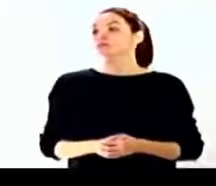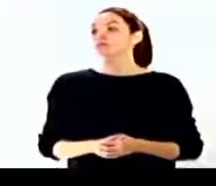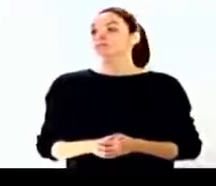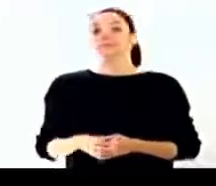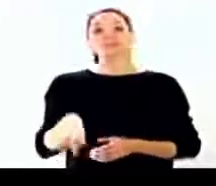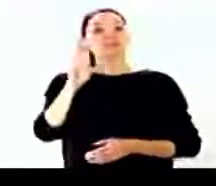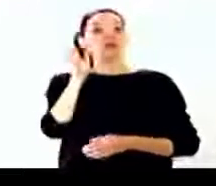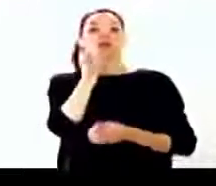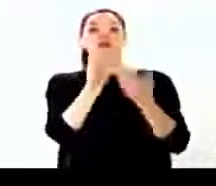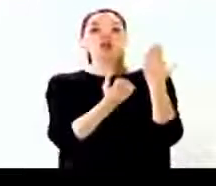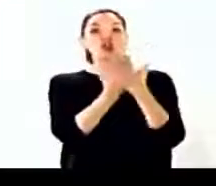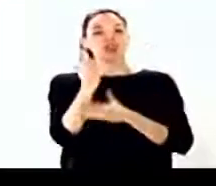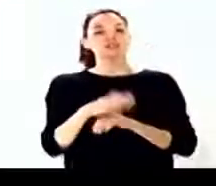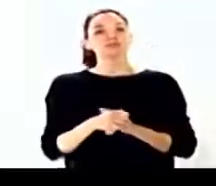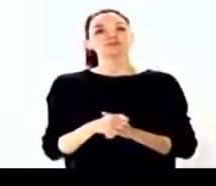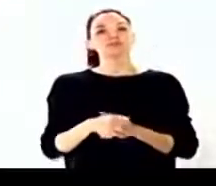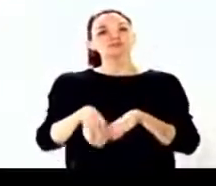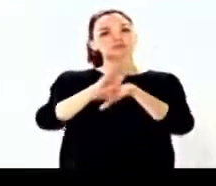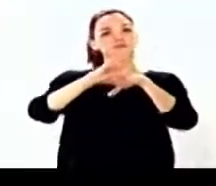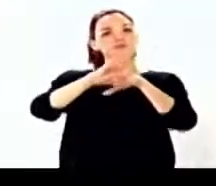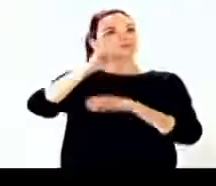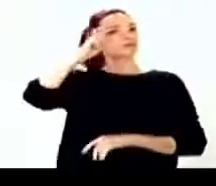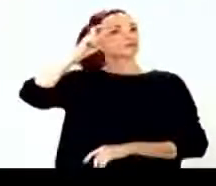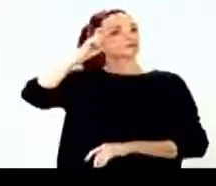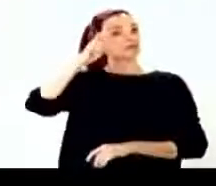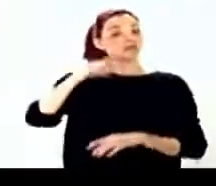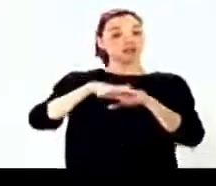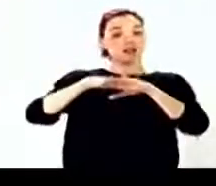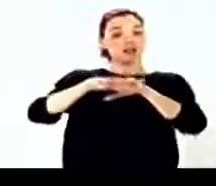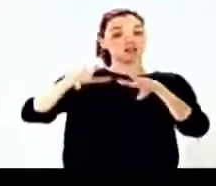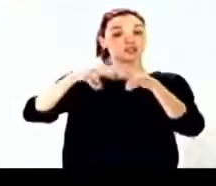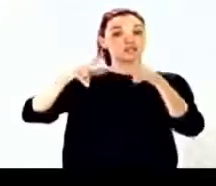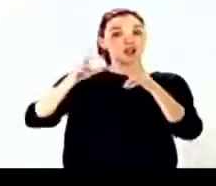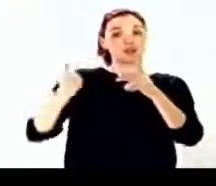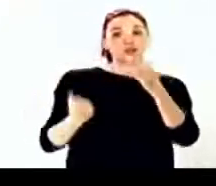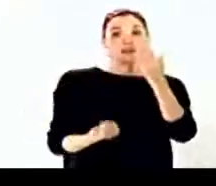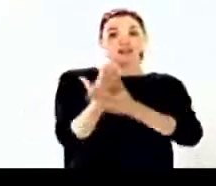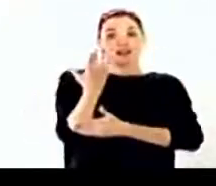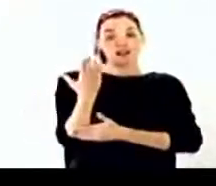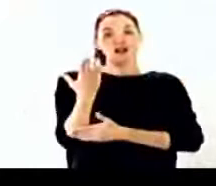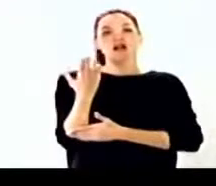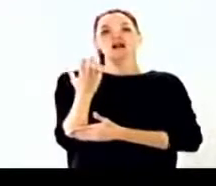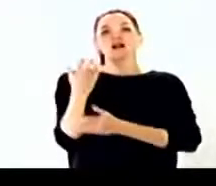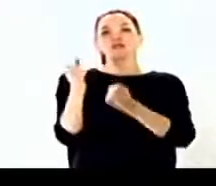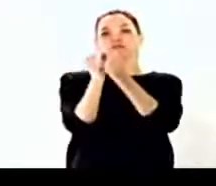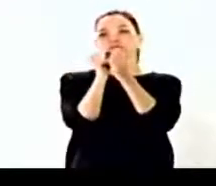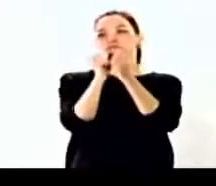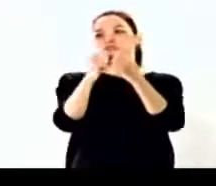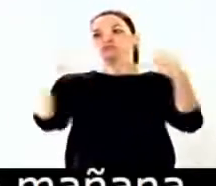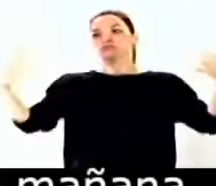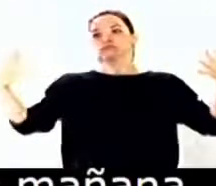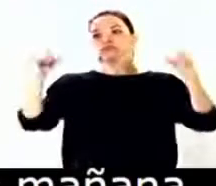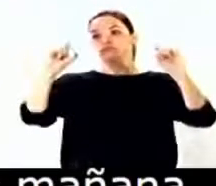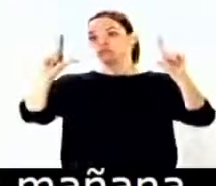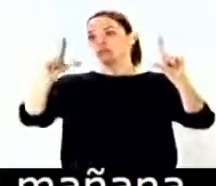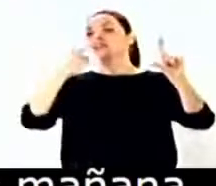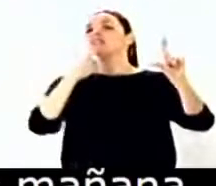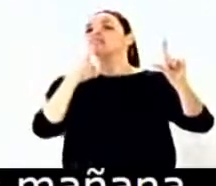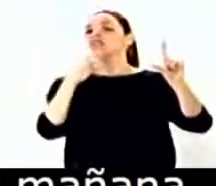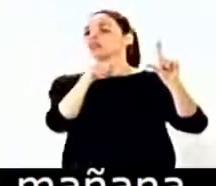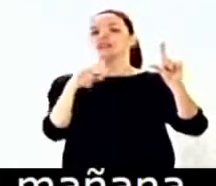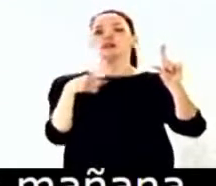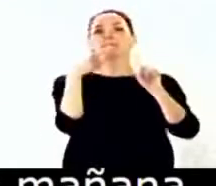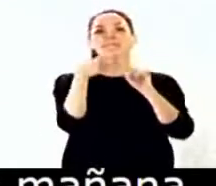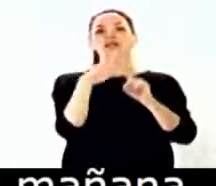Hola, buenos días. El consejero Vergeles en redes sociales esta mañana pues abogaba por la reducción